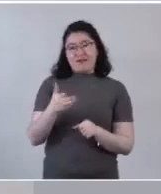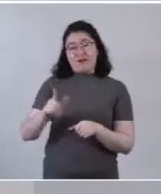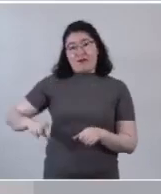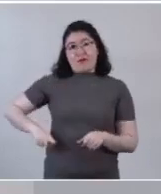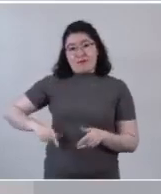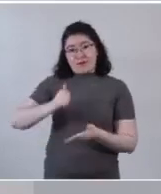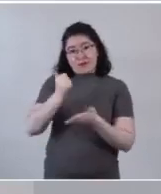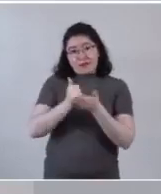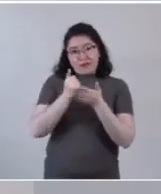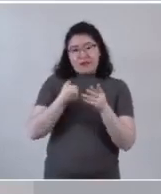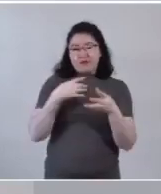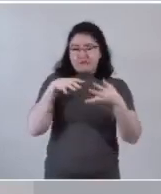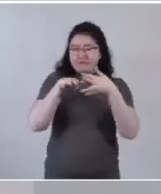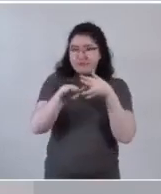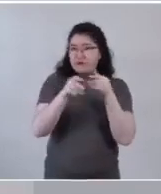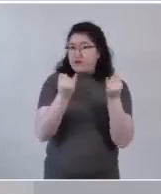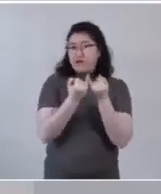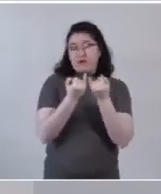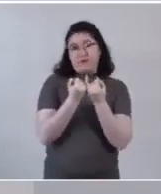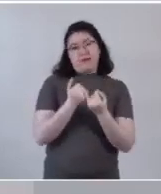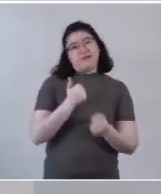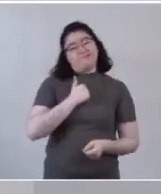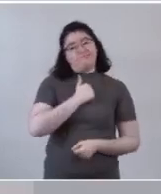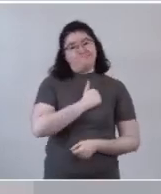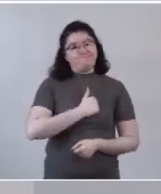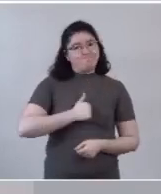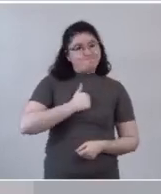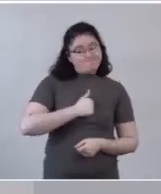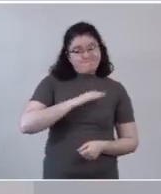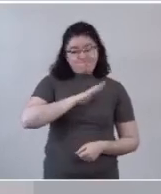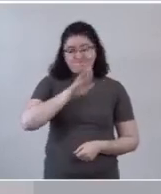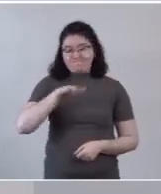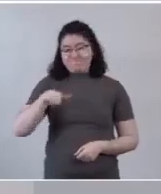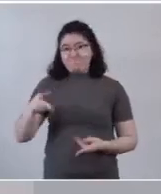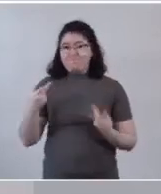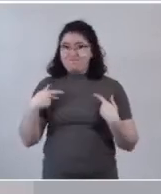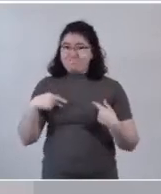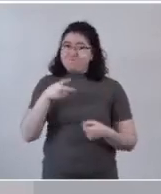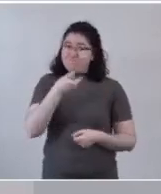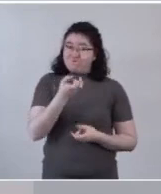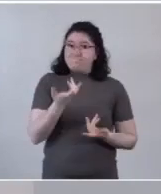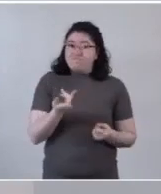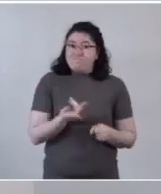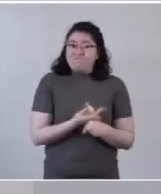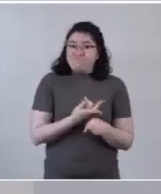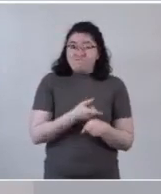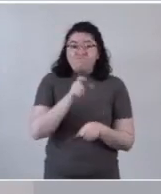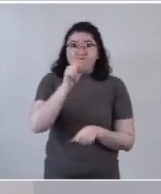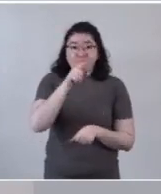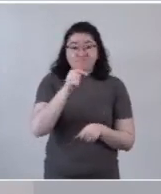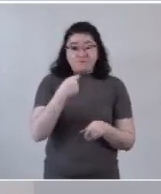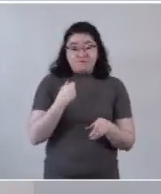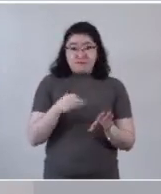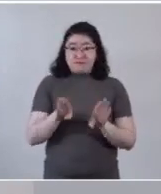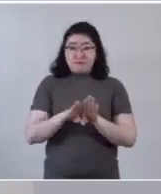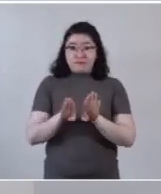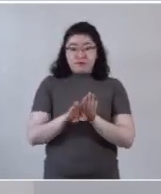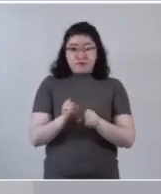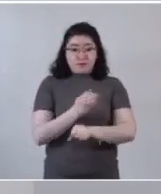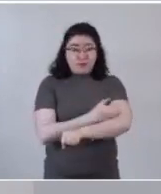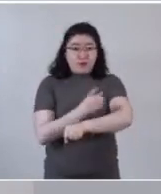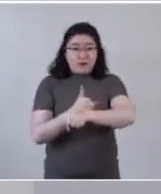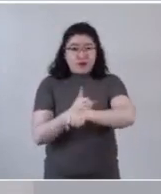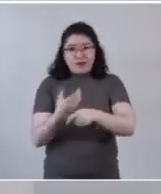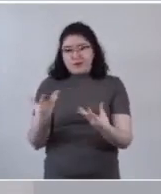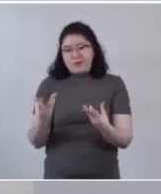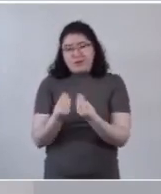de los decesos, de los lamentables decesos y fallecimientos por COVID-19, también ahí hay una coordinación permanente con el